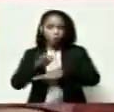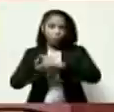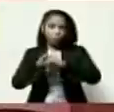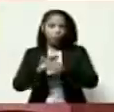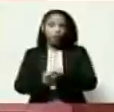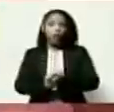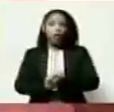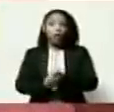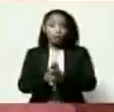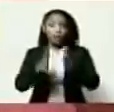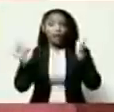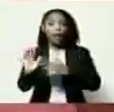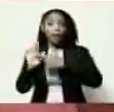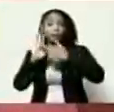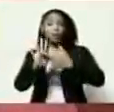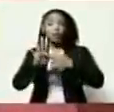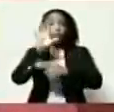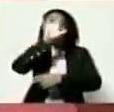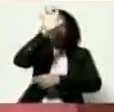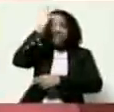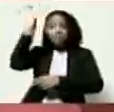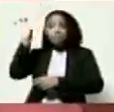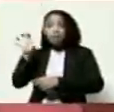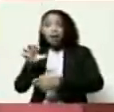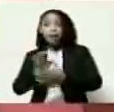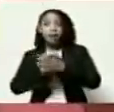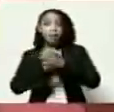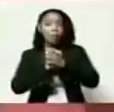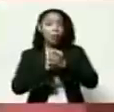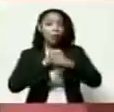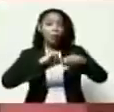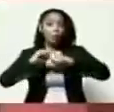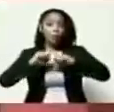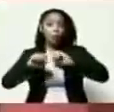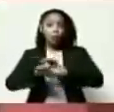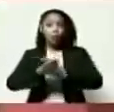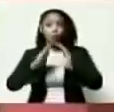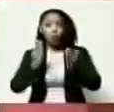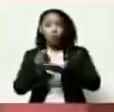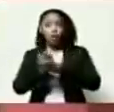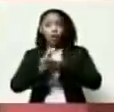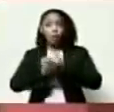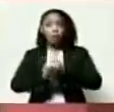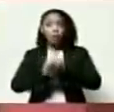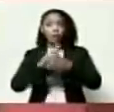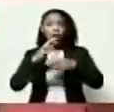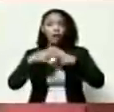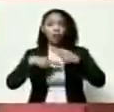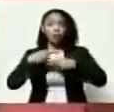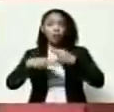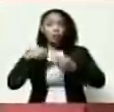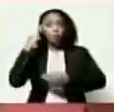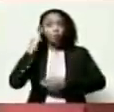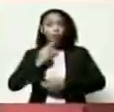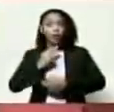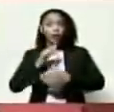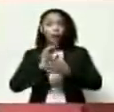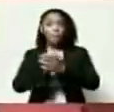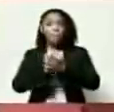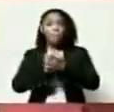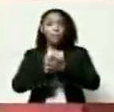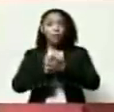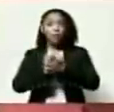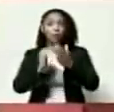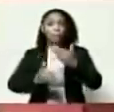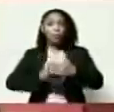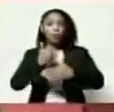gran representación de países amigos, de movimientos del mundo, amigos de la Revolución Bolivariana, amigos del